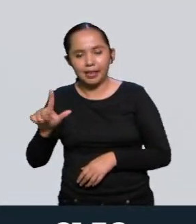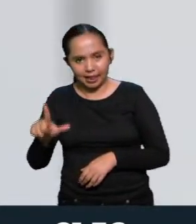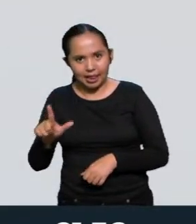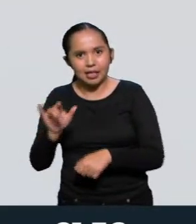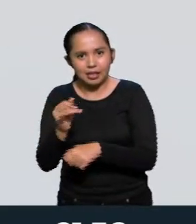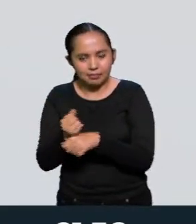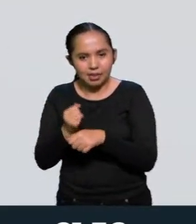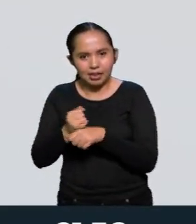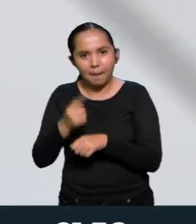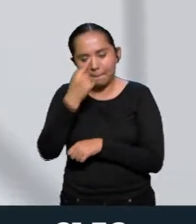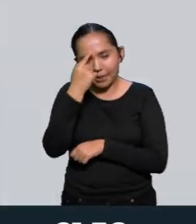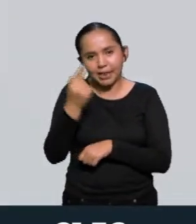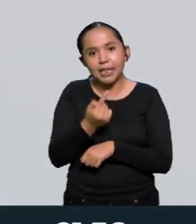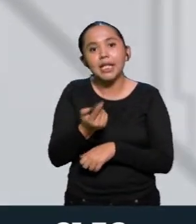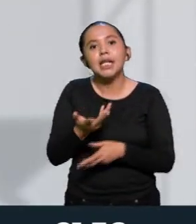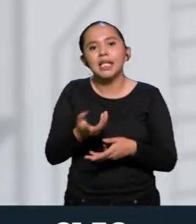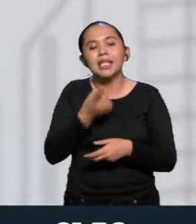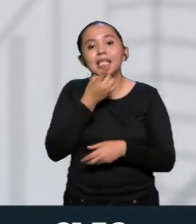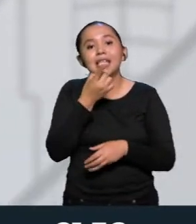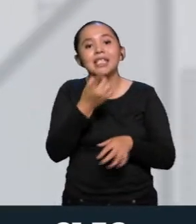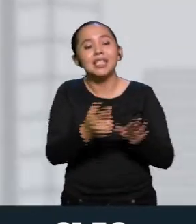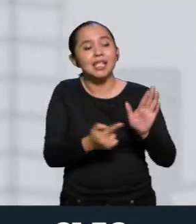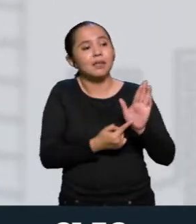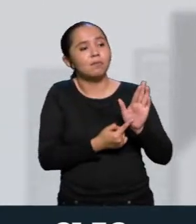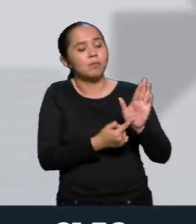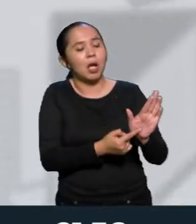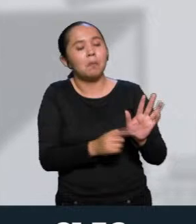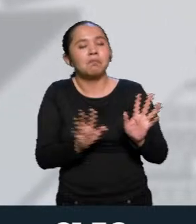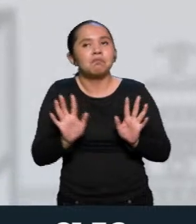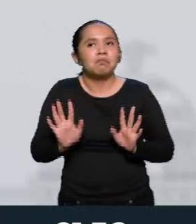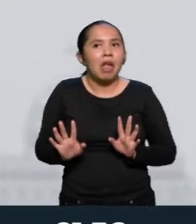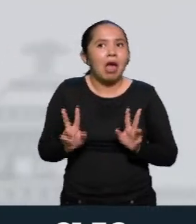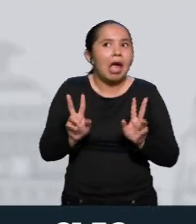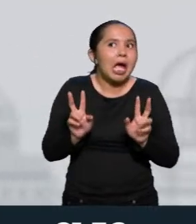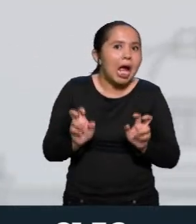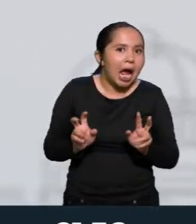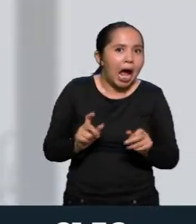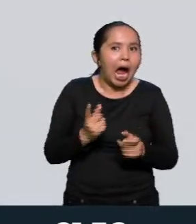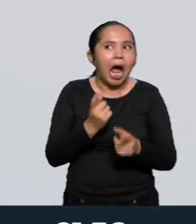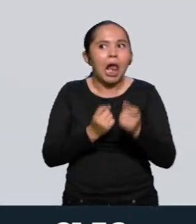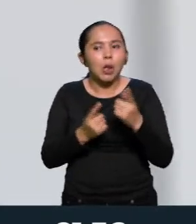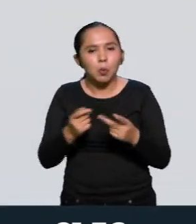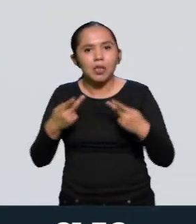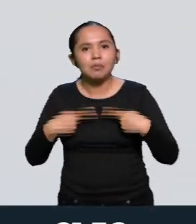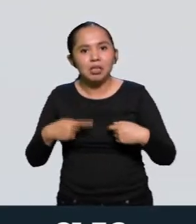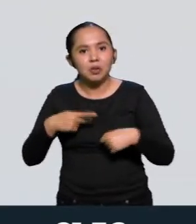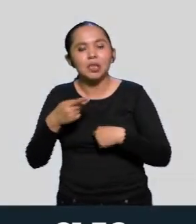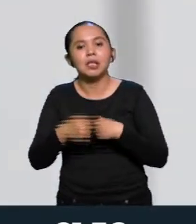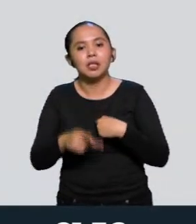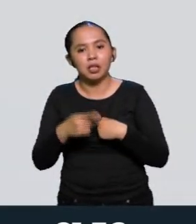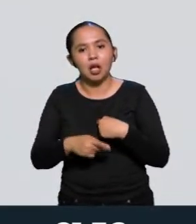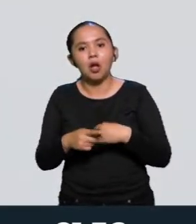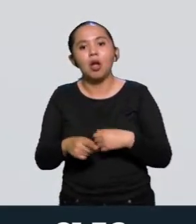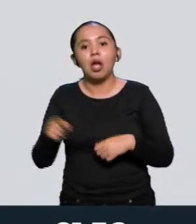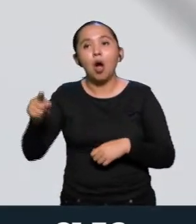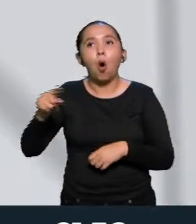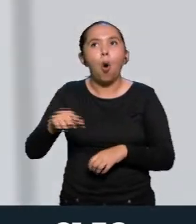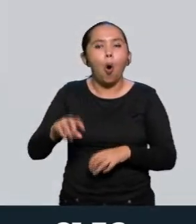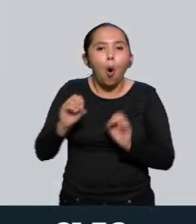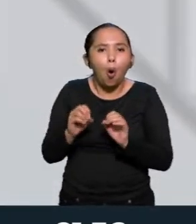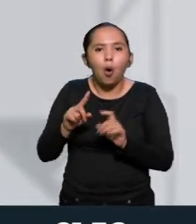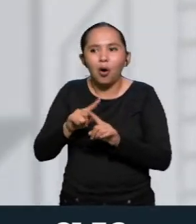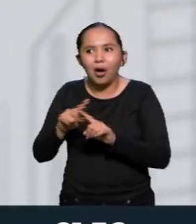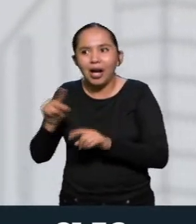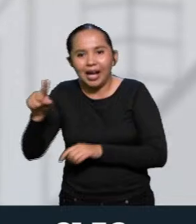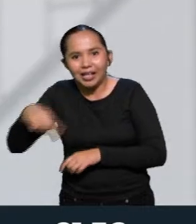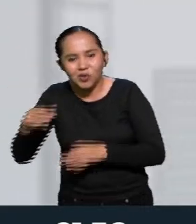para tratar de salir a decir que supuestamente algunos presuntos narcotraficantes o testigos protegidos que